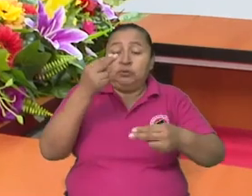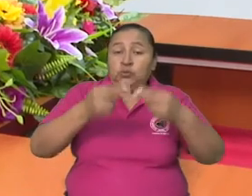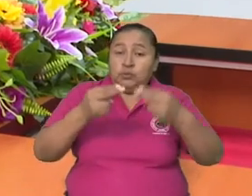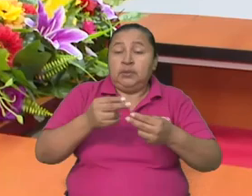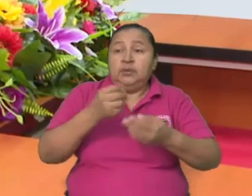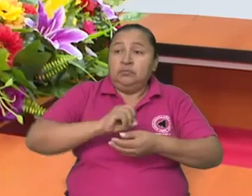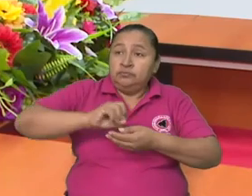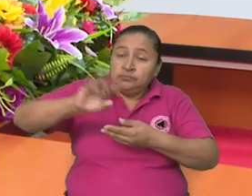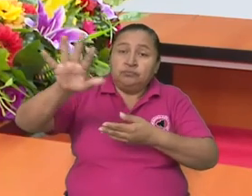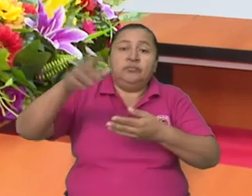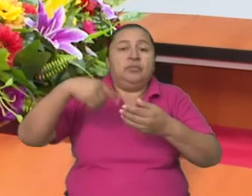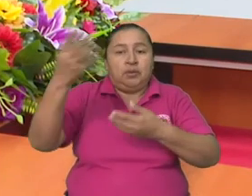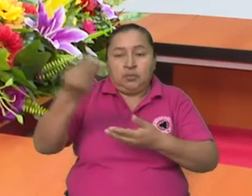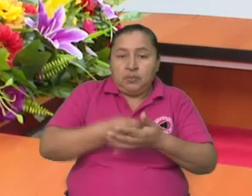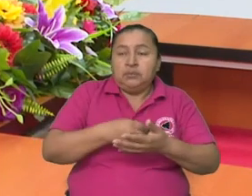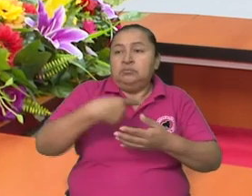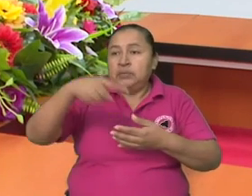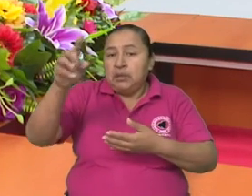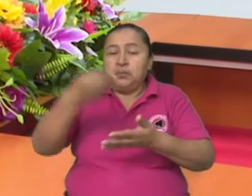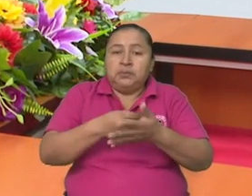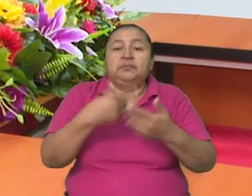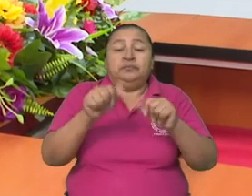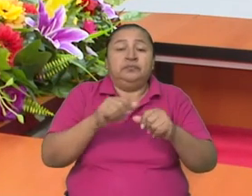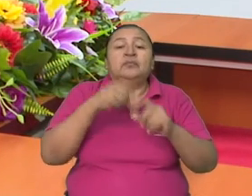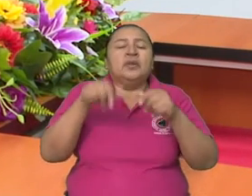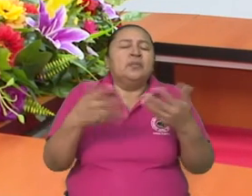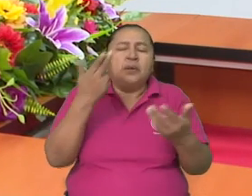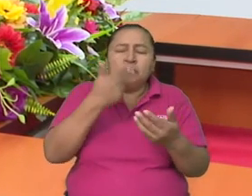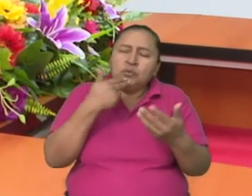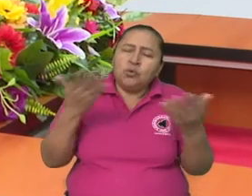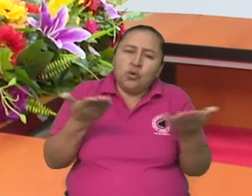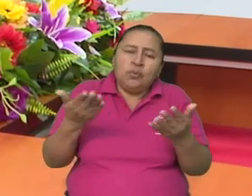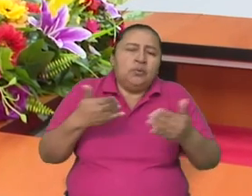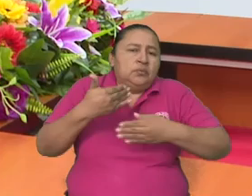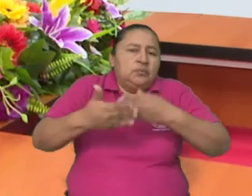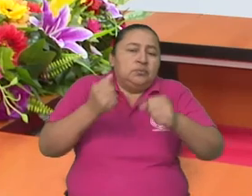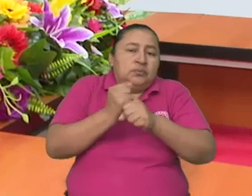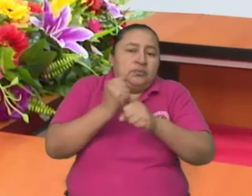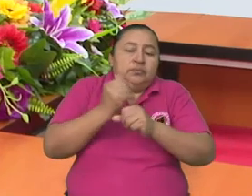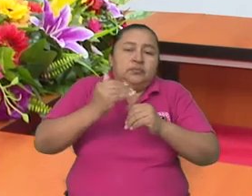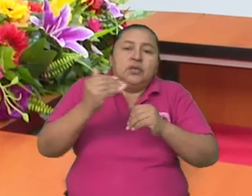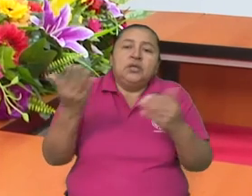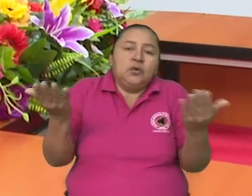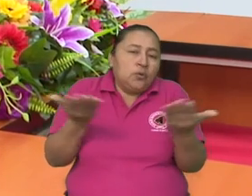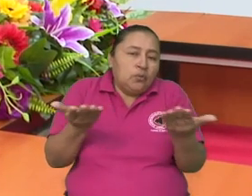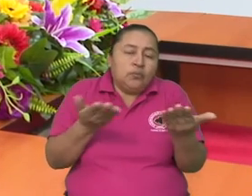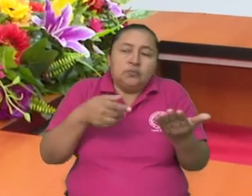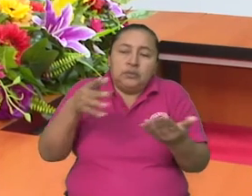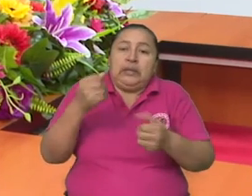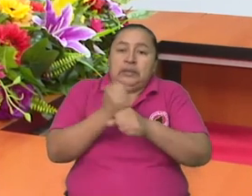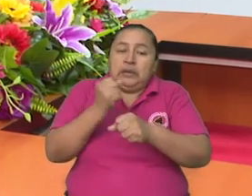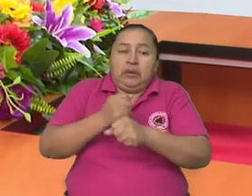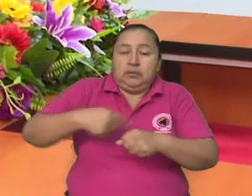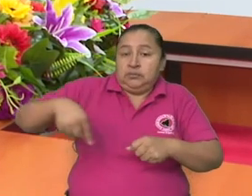importaciones y a las exportaciones. Ahí le consulto precisamente cómo fue el rendimiento y en ese sentido cómo fue precisamente el trabajo